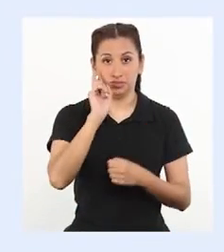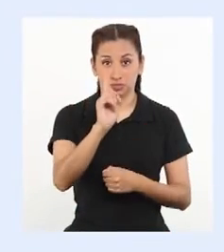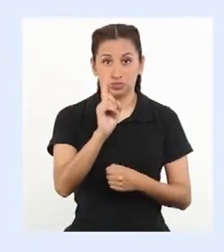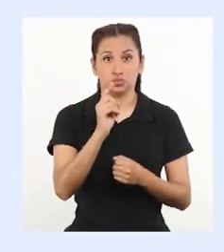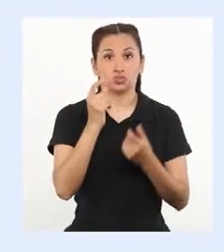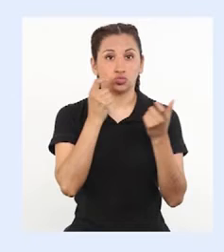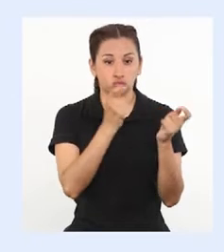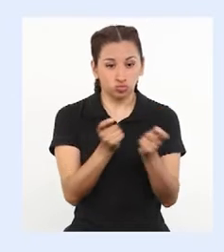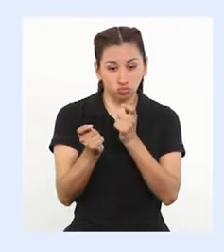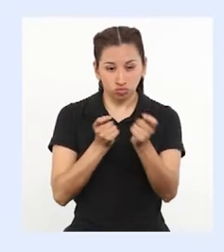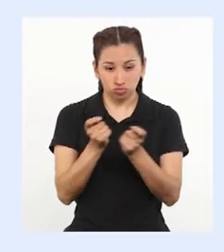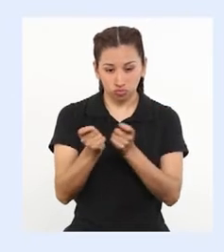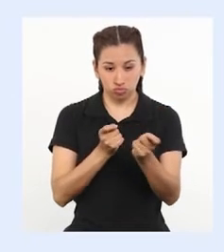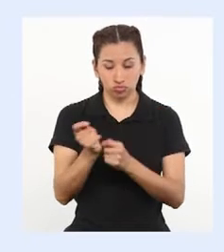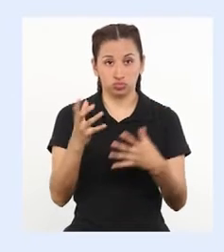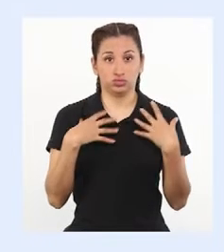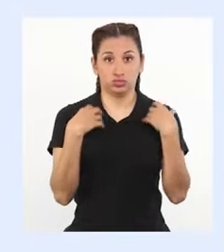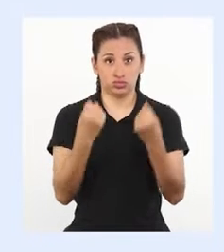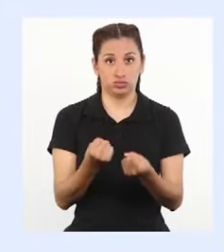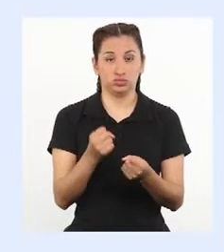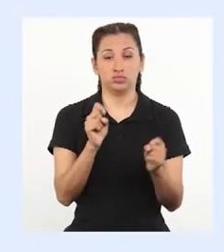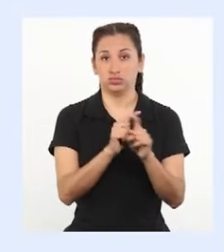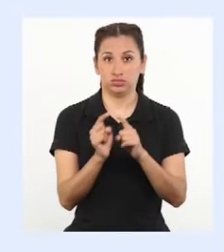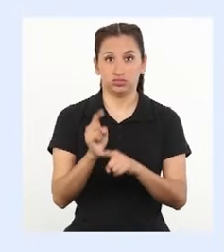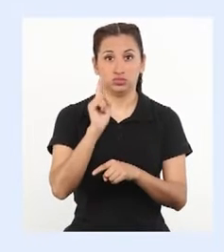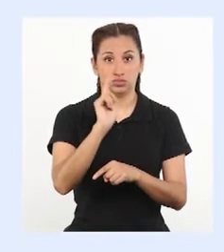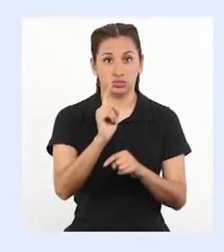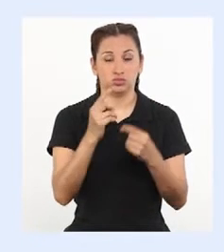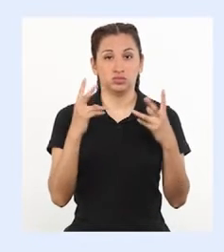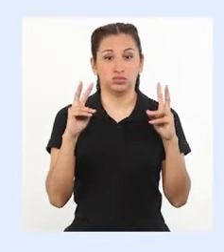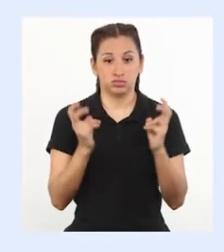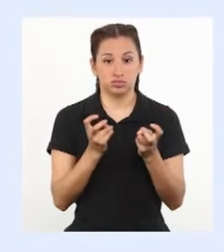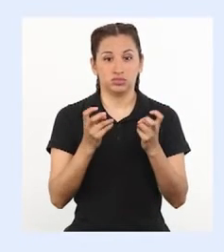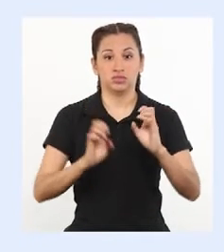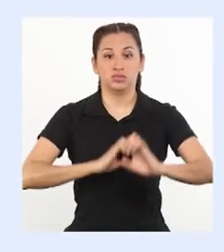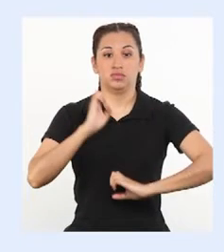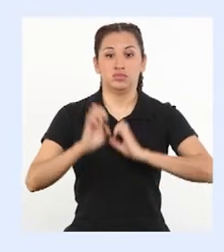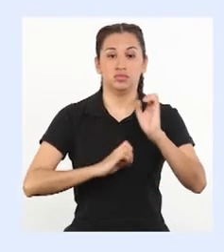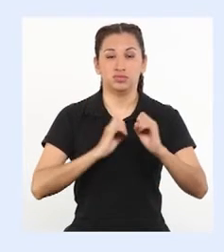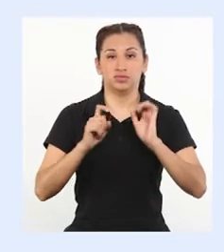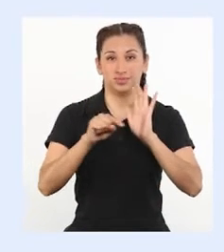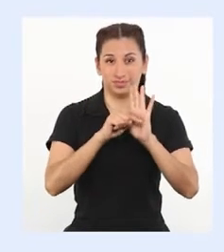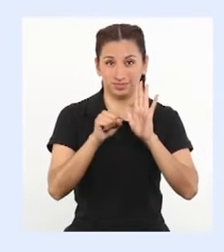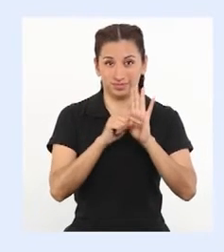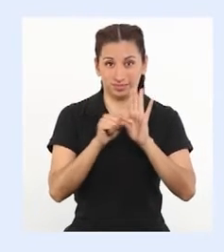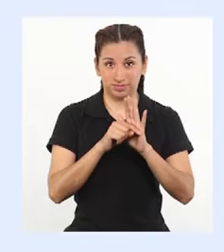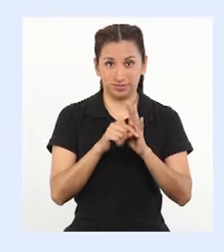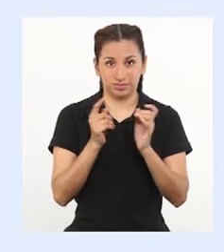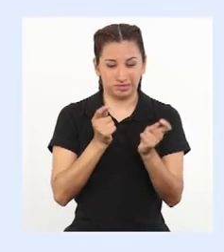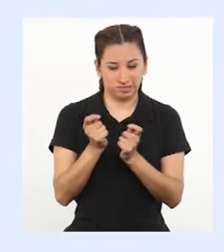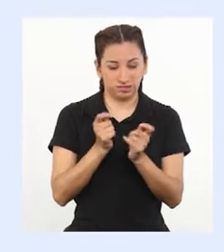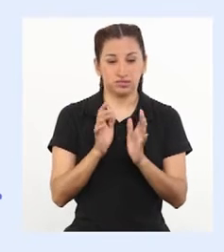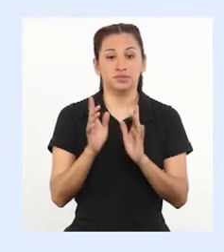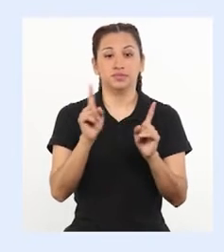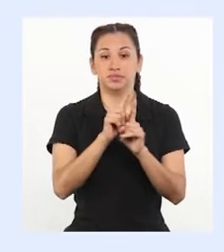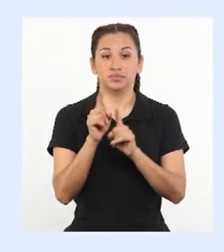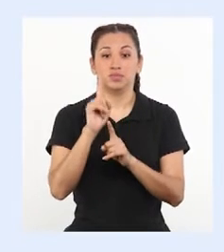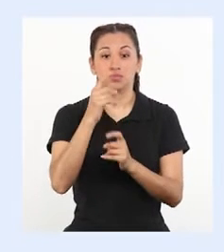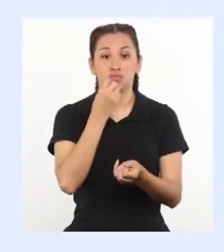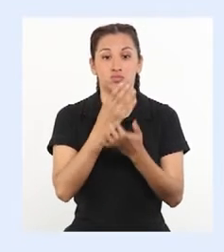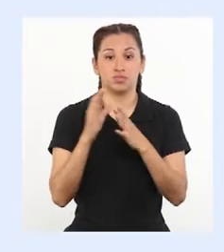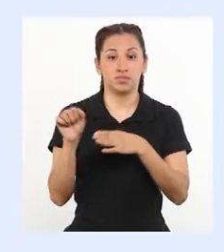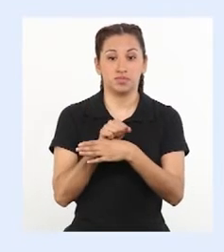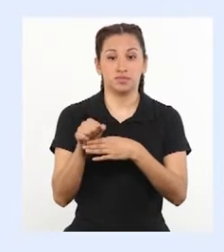Tener un adecuado control de la salud, un adecuado tratamiento de las tensiones y emociones negativas, un buen régimen